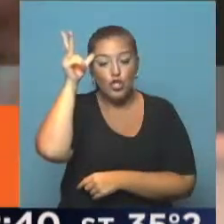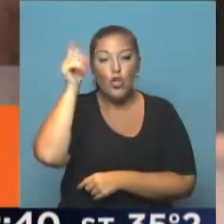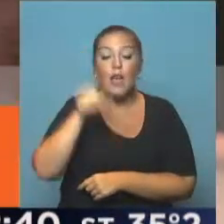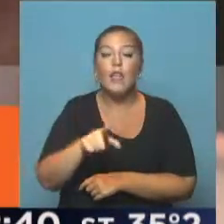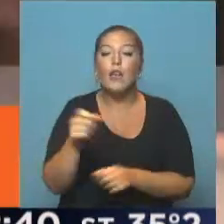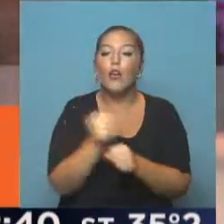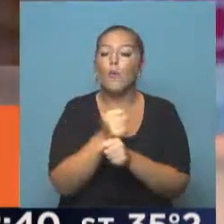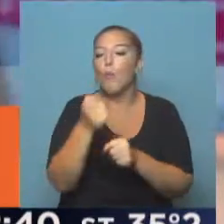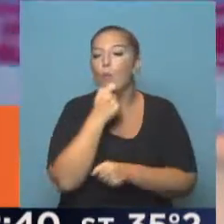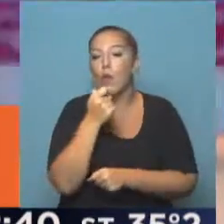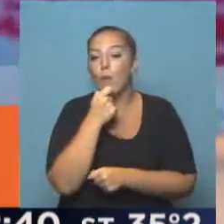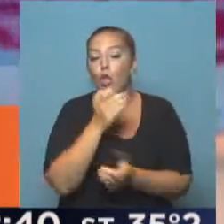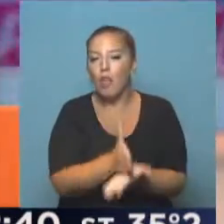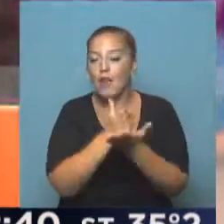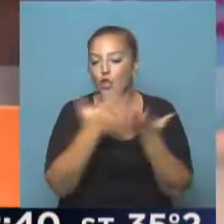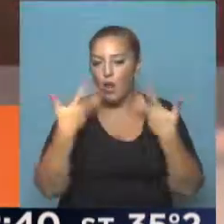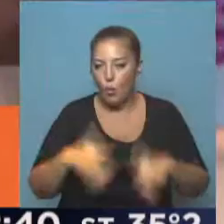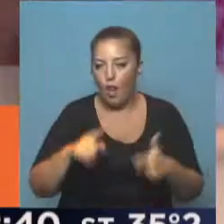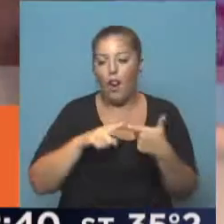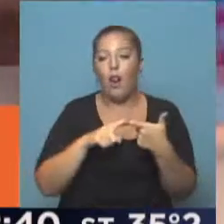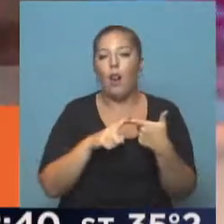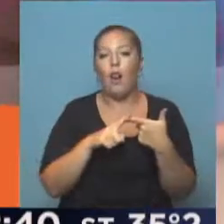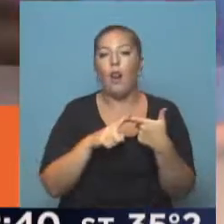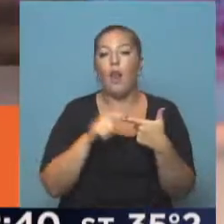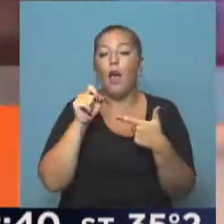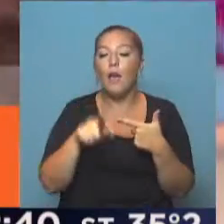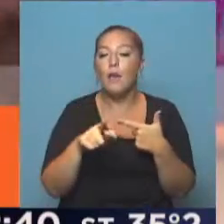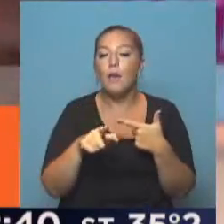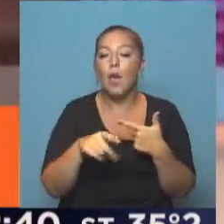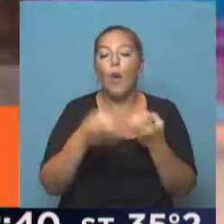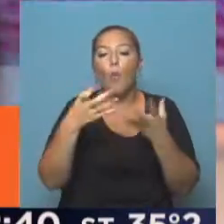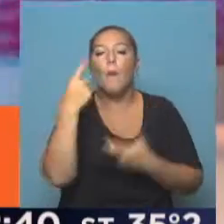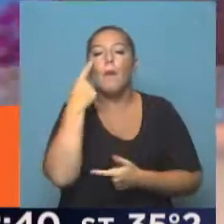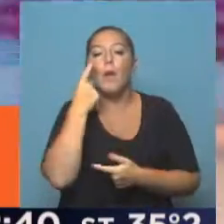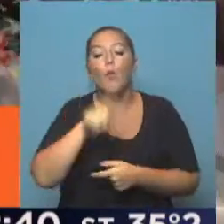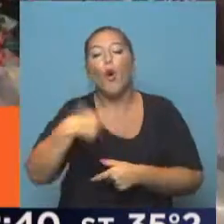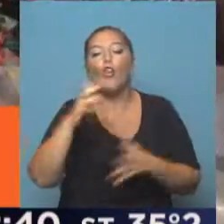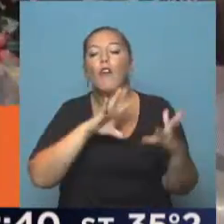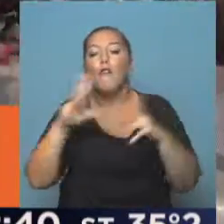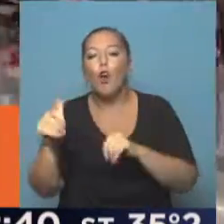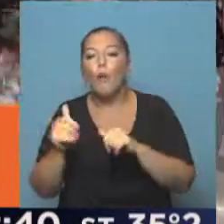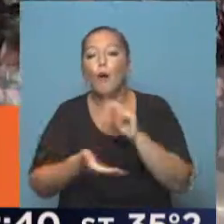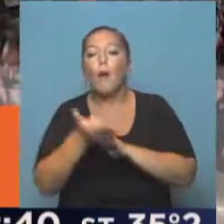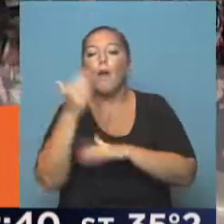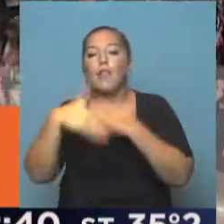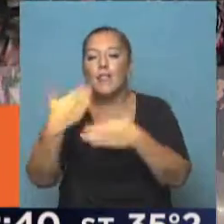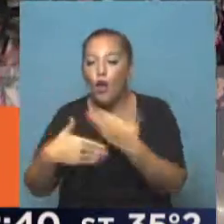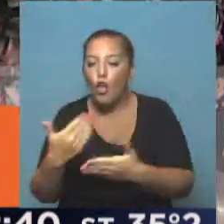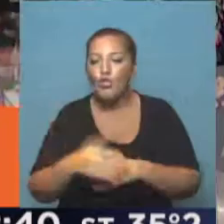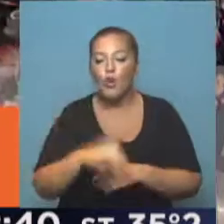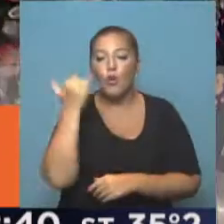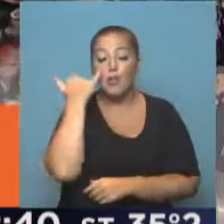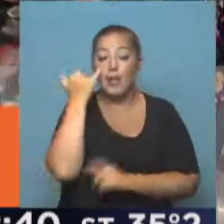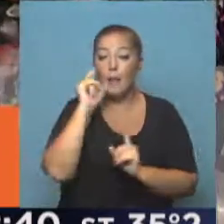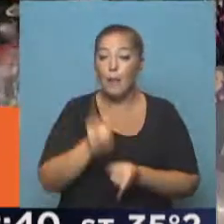se sancionan, por ejemplo, los derechos de la naturaleza, en donde aparece el buen vivir como otro camino hacia el desarrollo y